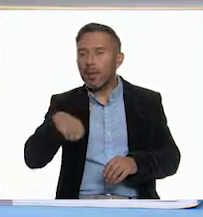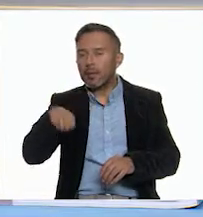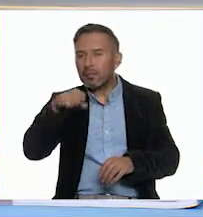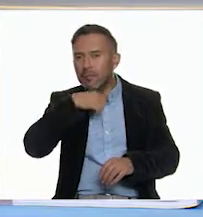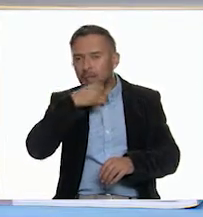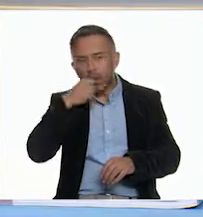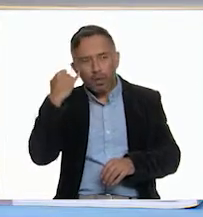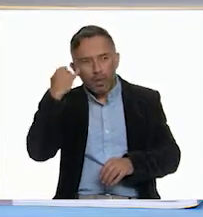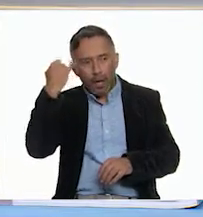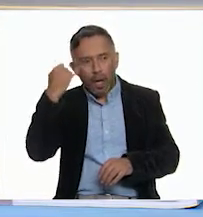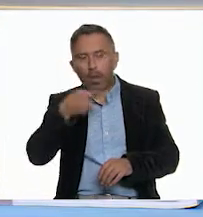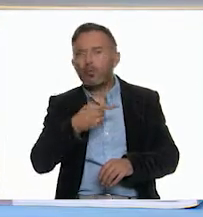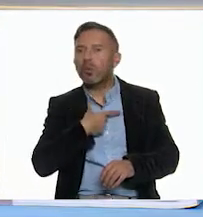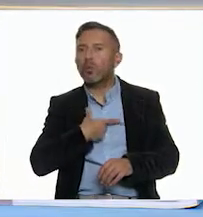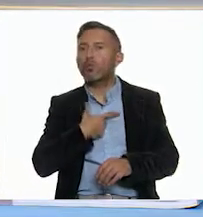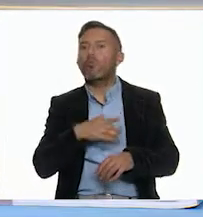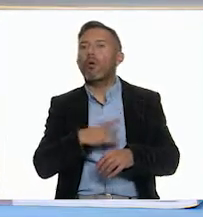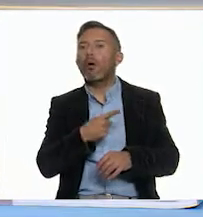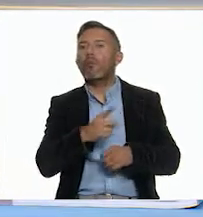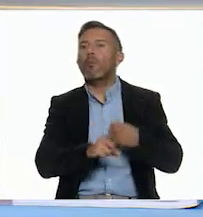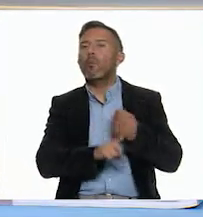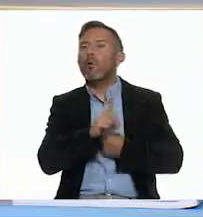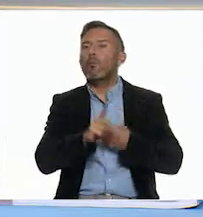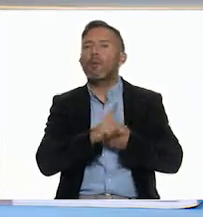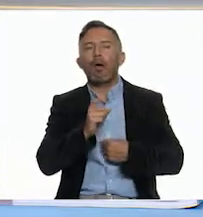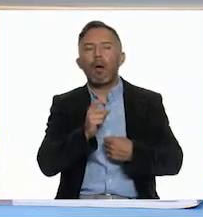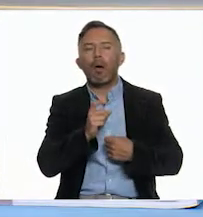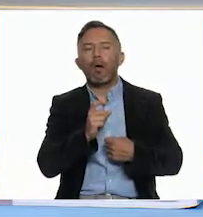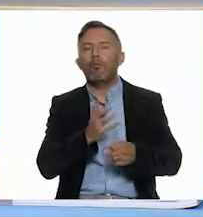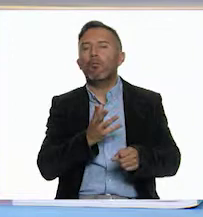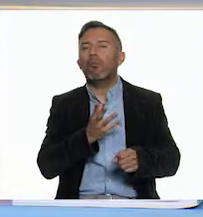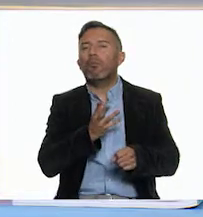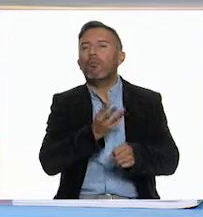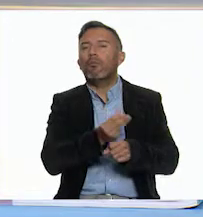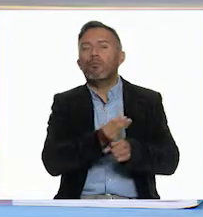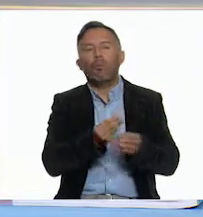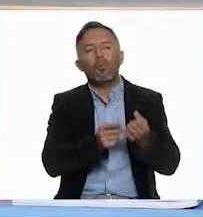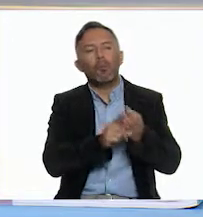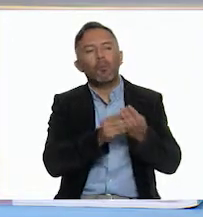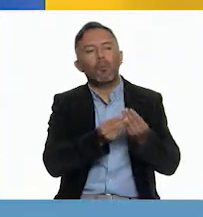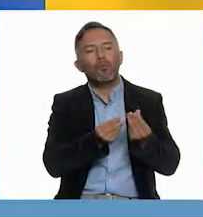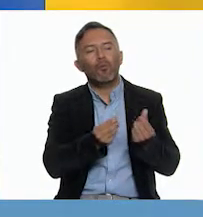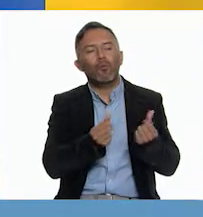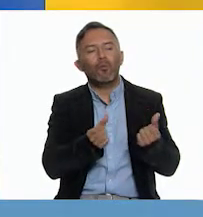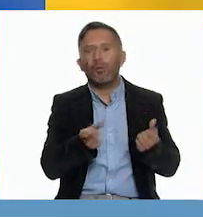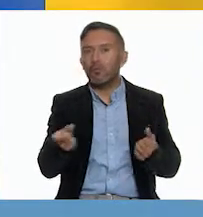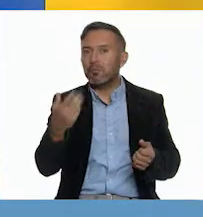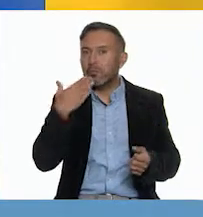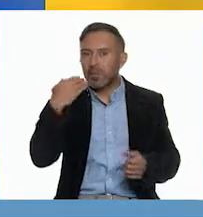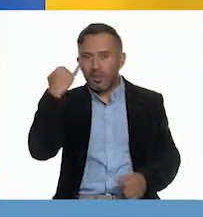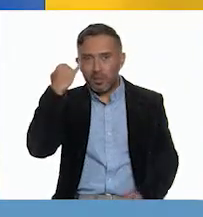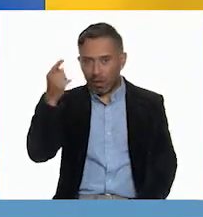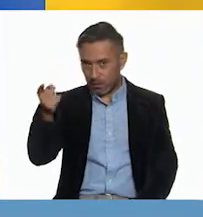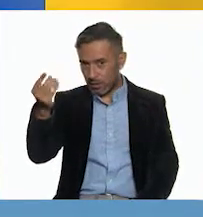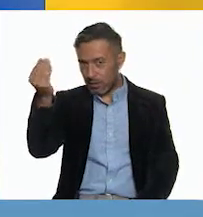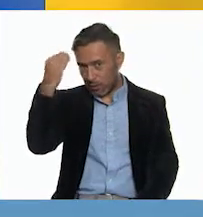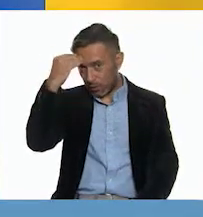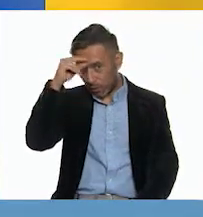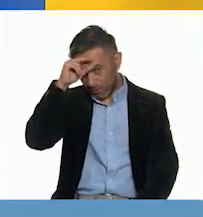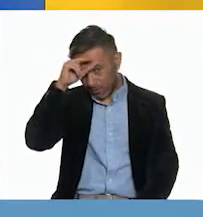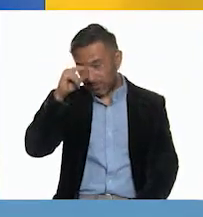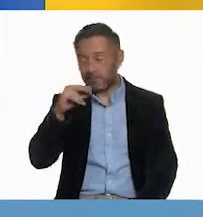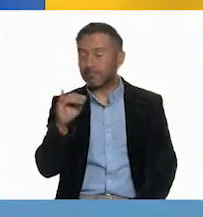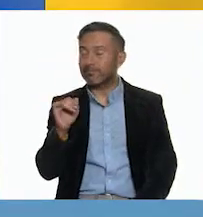porque arregló todo el problema con sabiduría. Así es, Raulito. Insisto, no creo